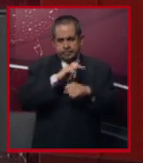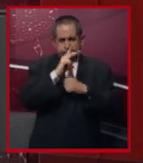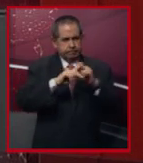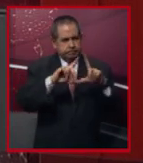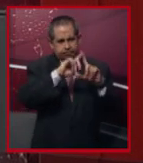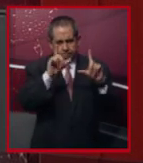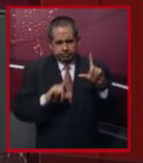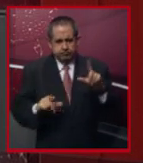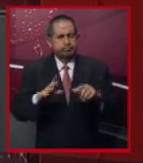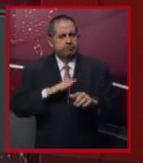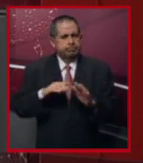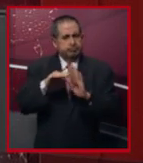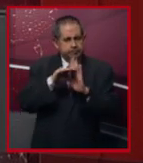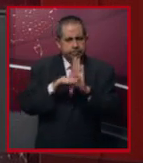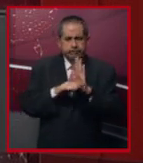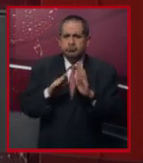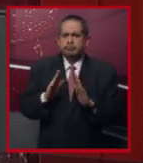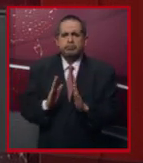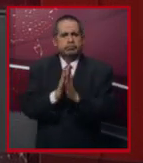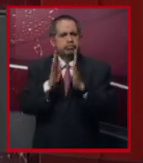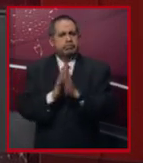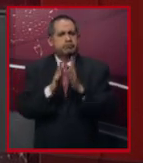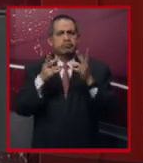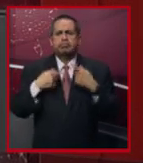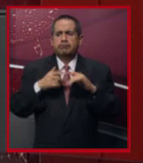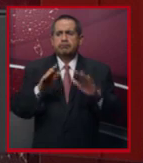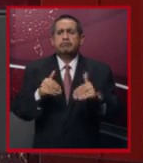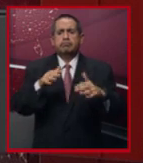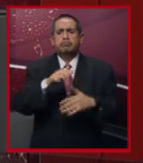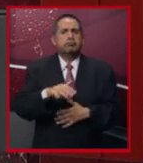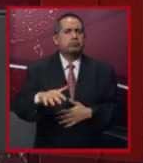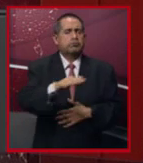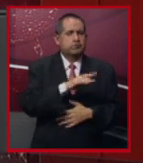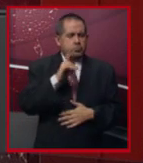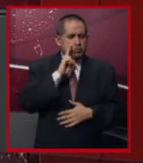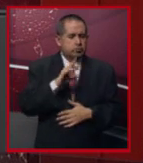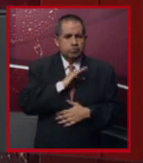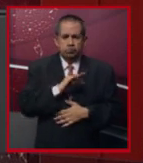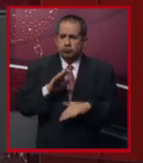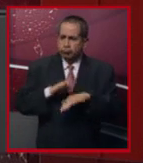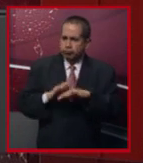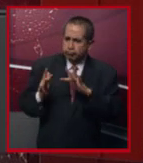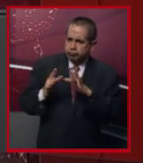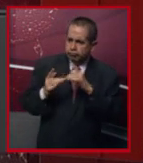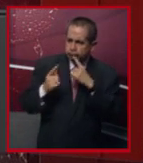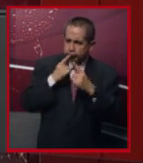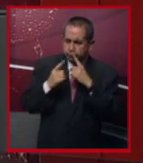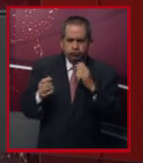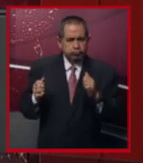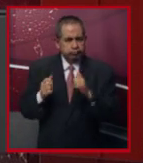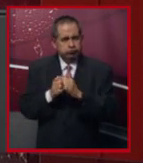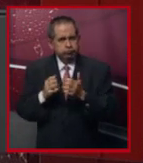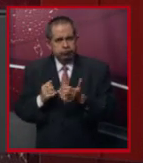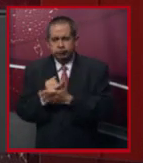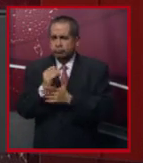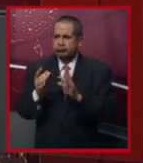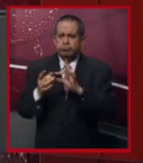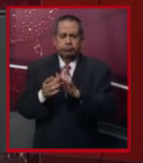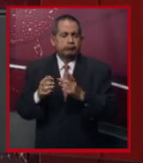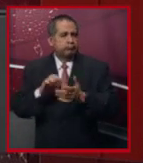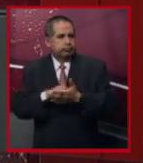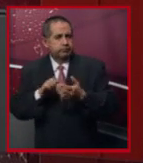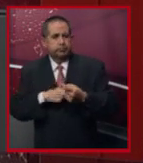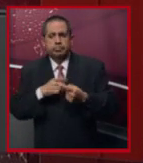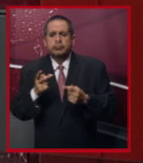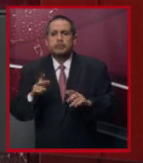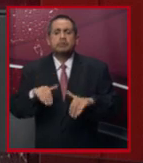Hay mecanismos de participación ciudadana que nos permiten interactuar o tomar decisiones de manera directa. Uno de ellos, la